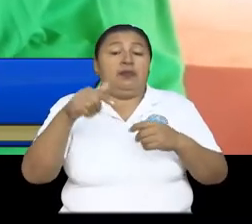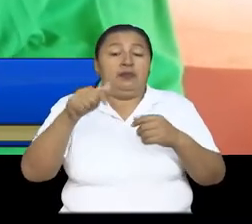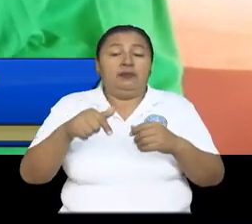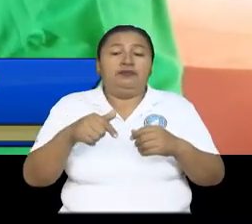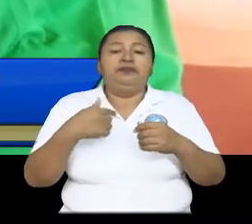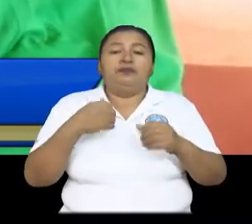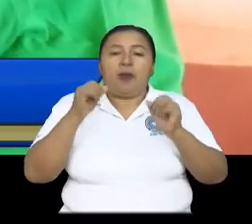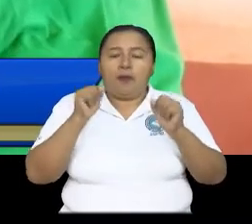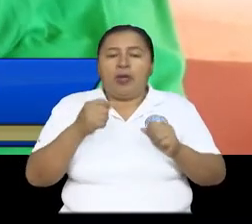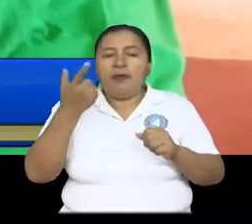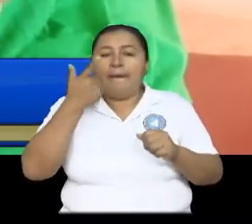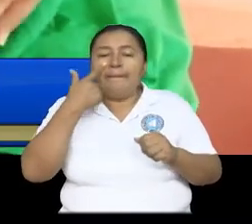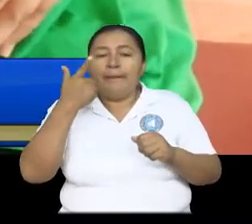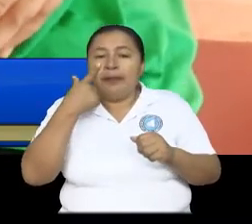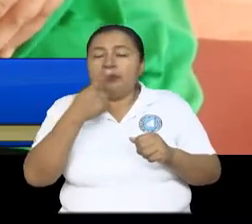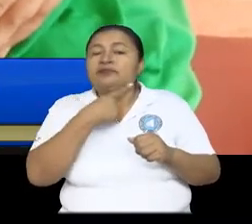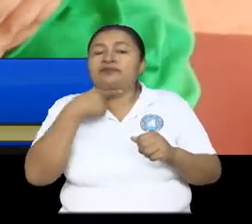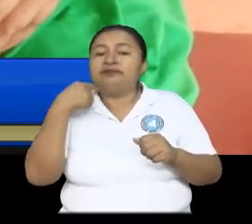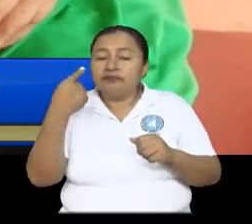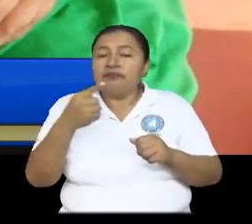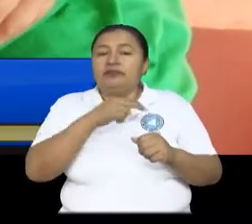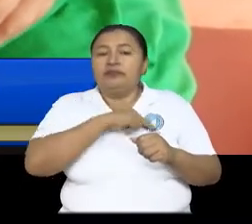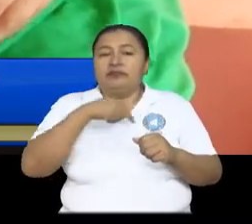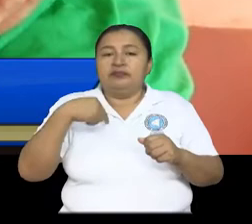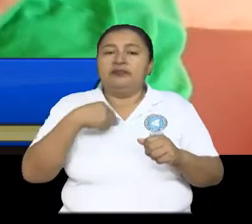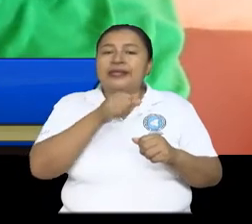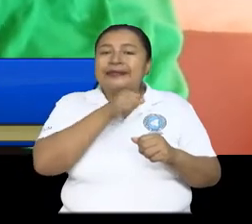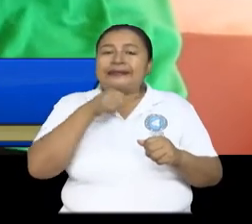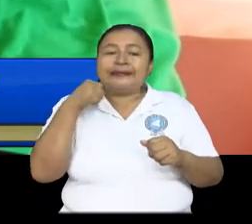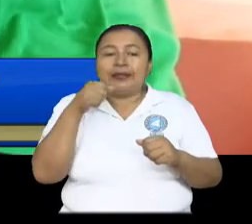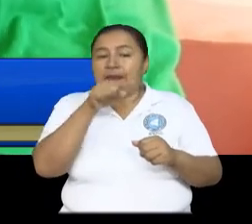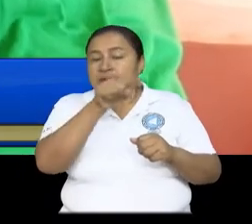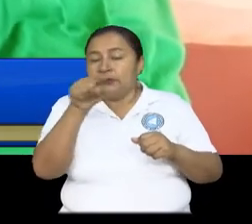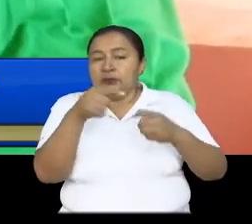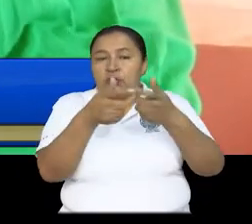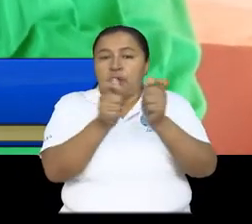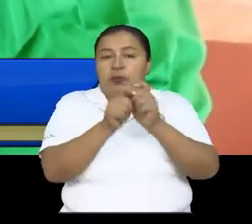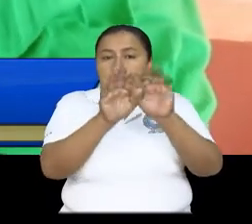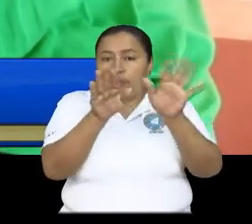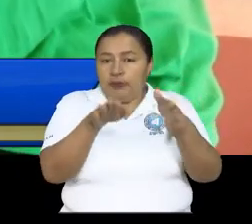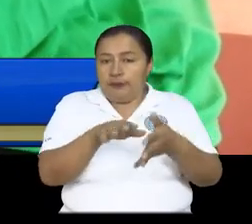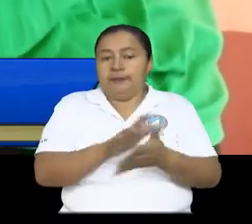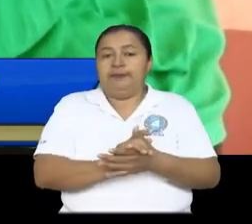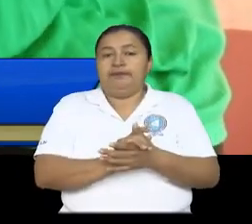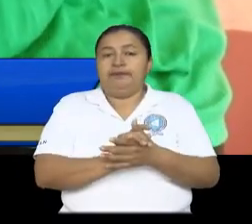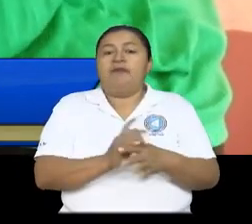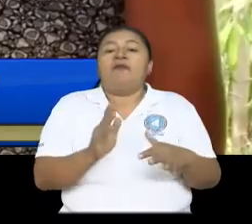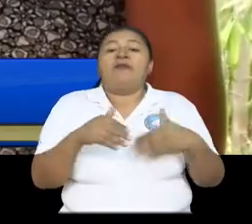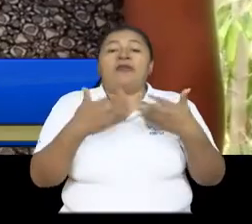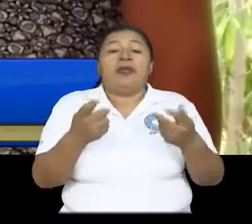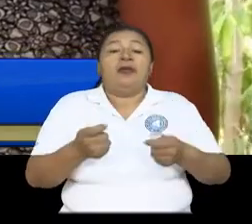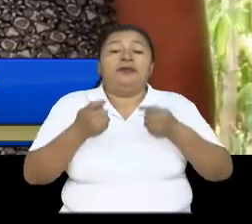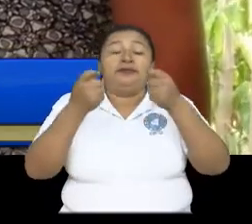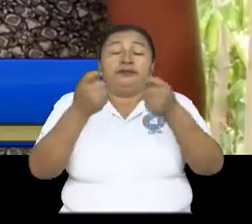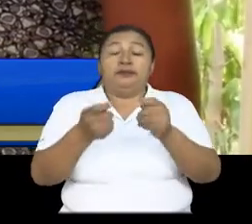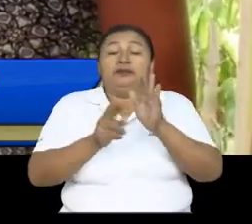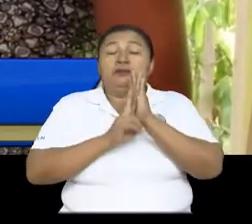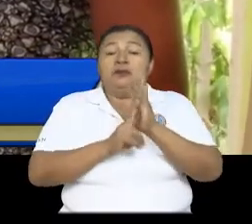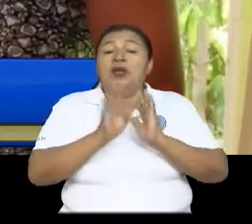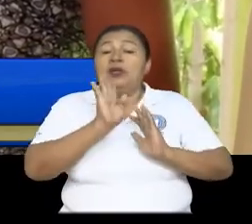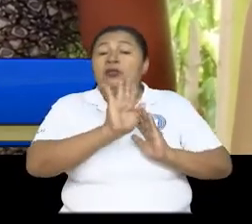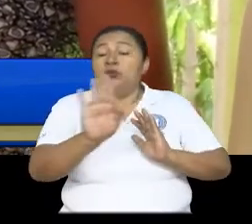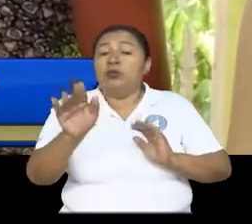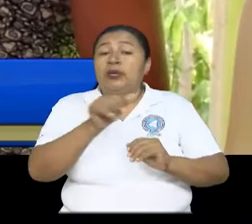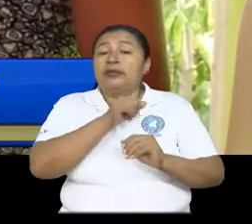tamizar realizar los exámenes a ese grupo de población y entregar los resultados de esos exámenes